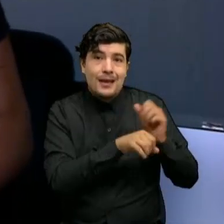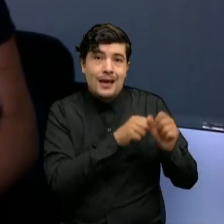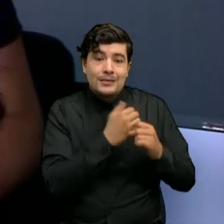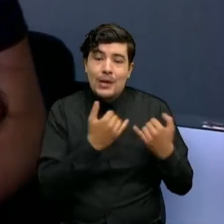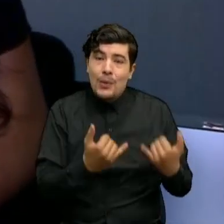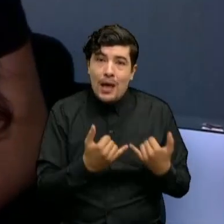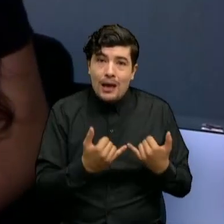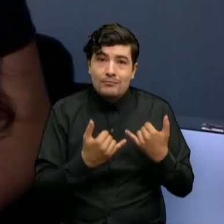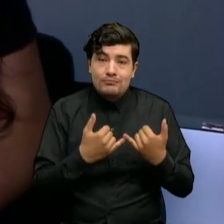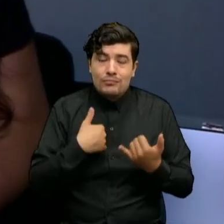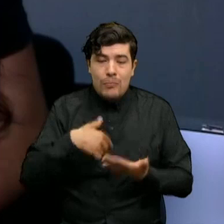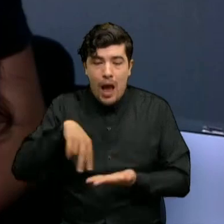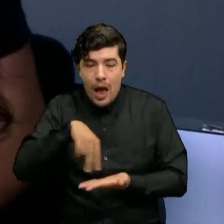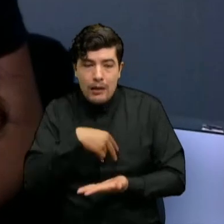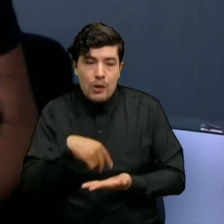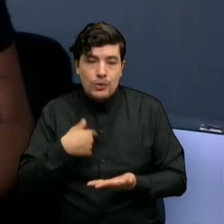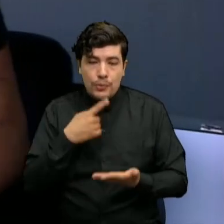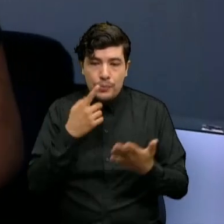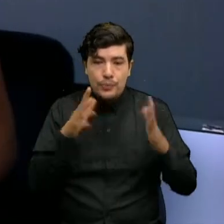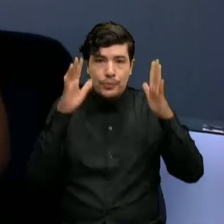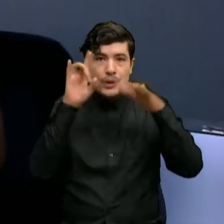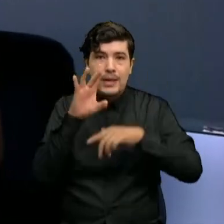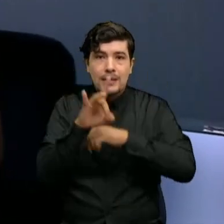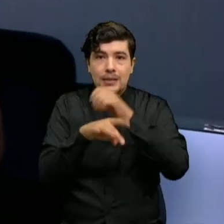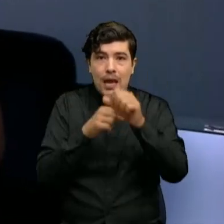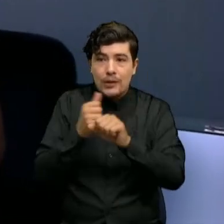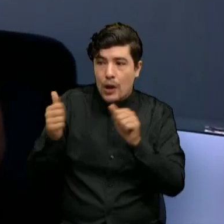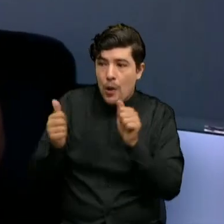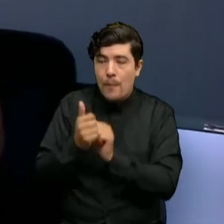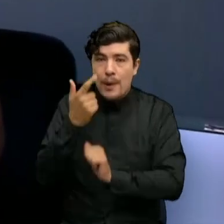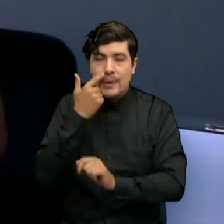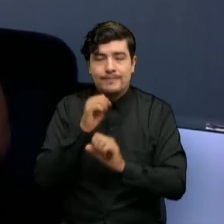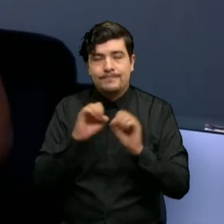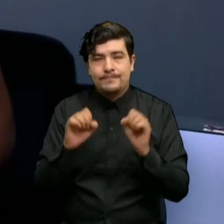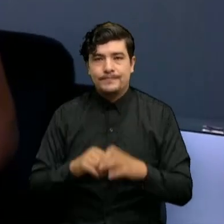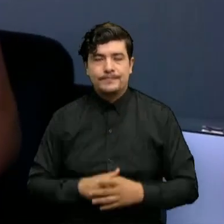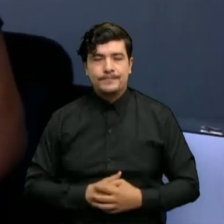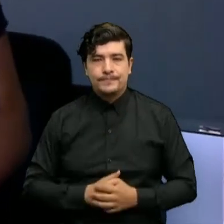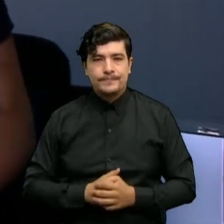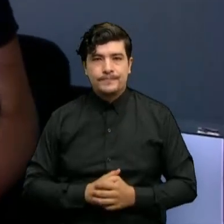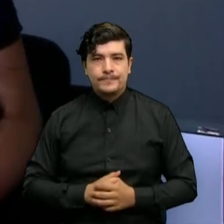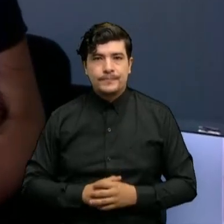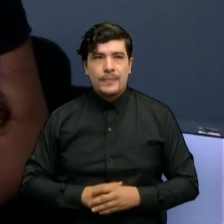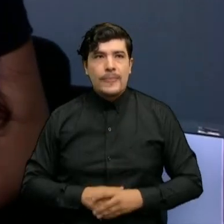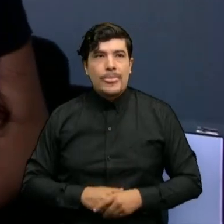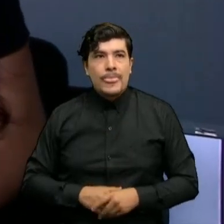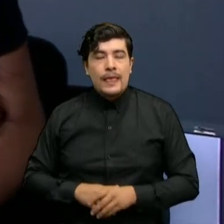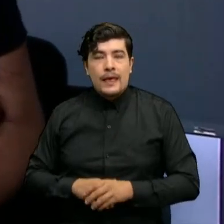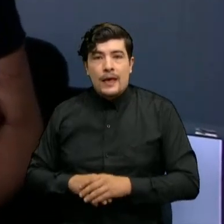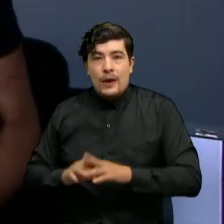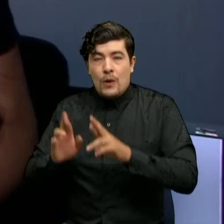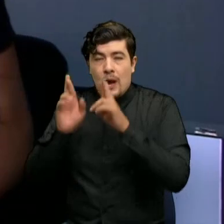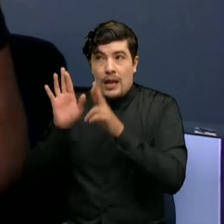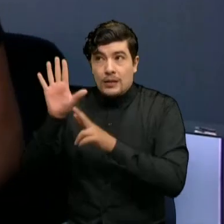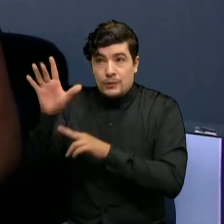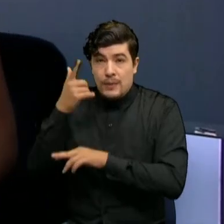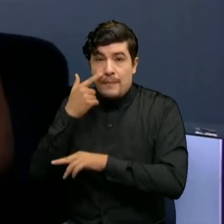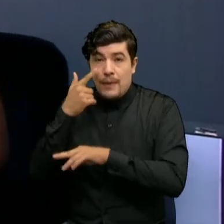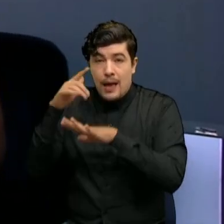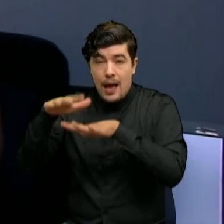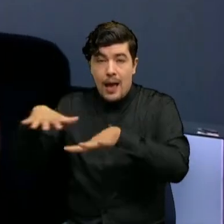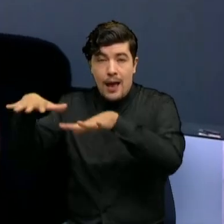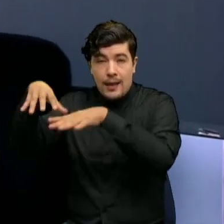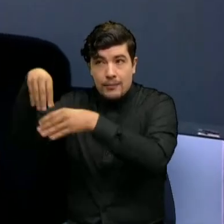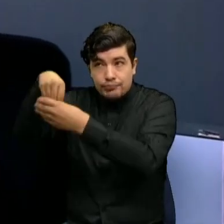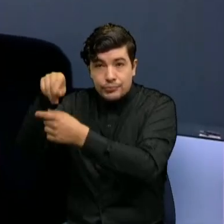que gracias por tantos momentos tan bonitos que vivimos junto a toda la familia que espero que en el lugar que estén estén muy bien